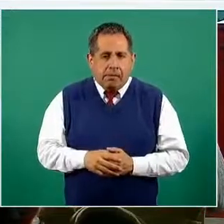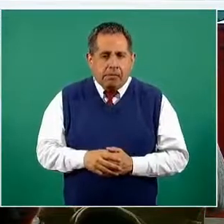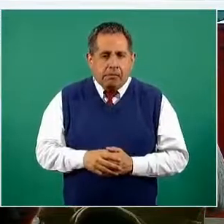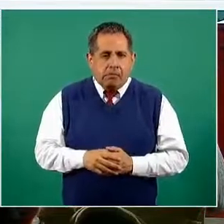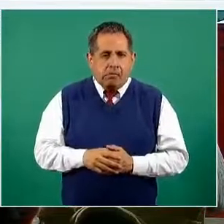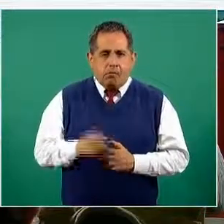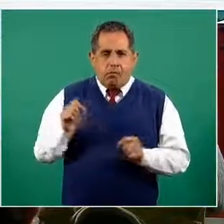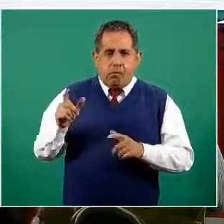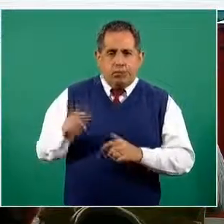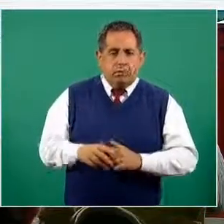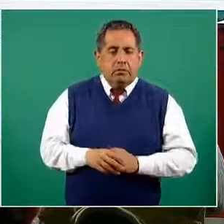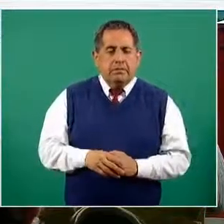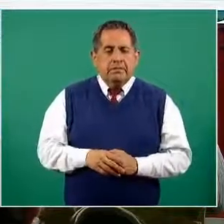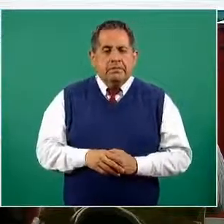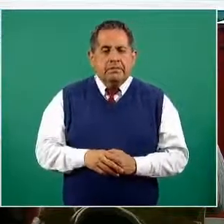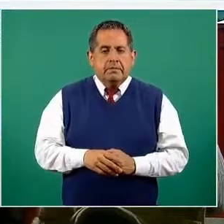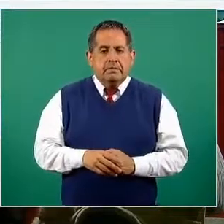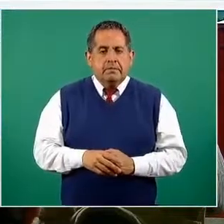si me das la última, por